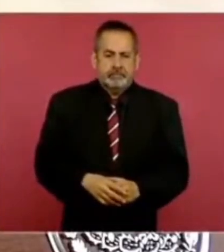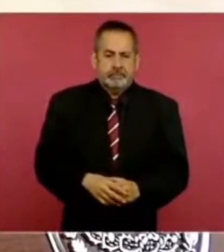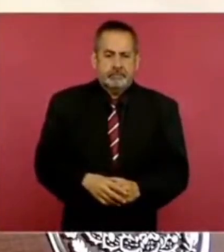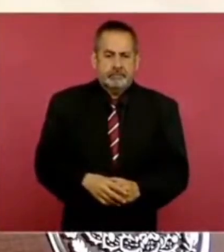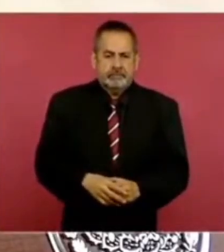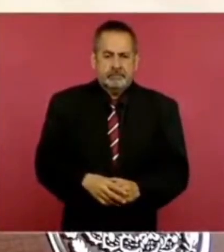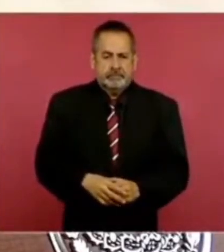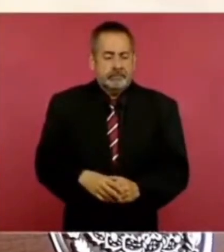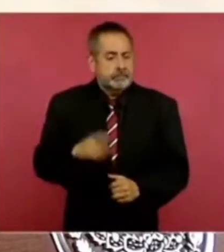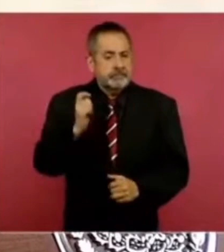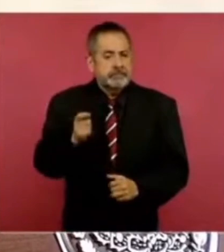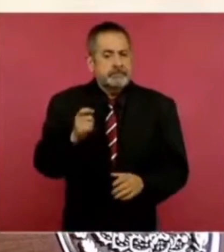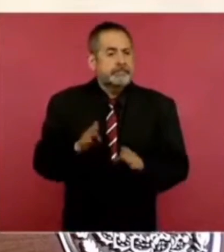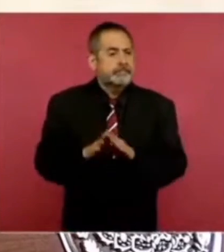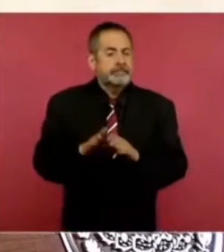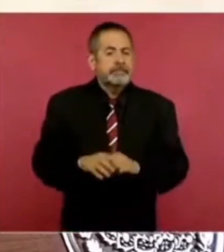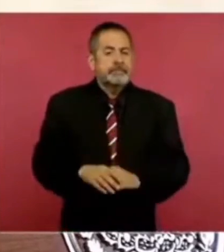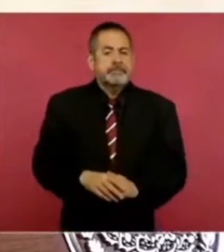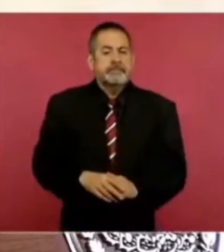Entonces,